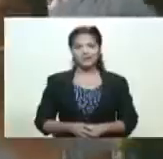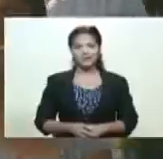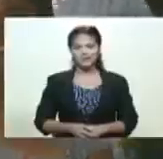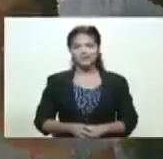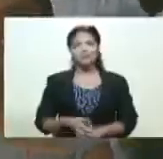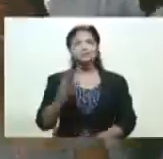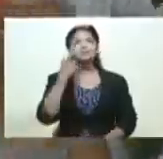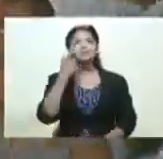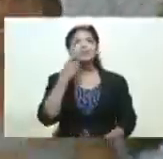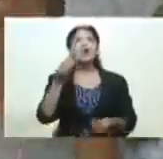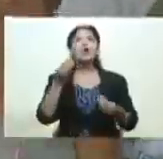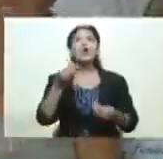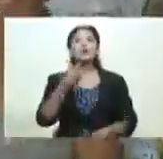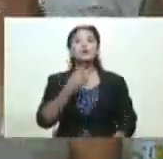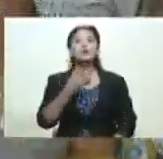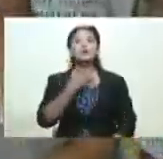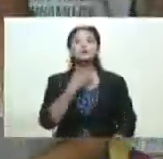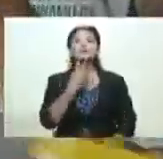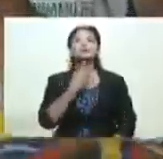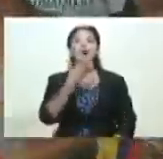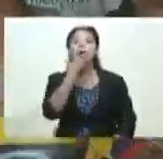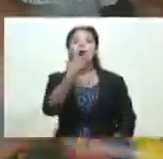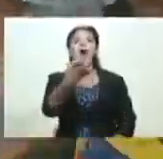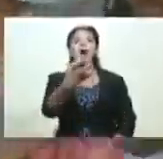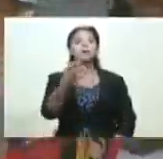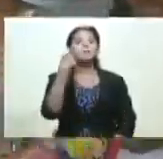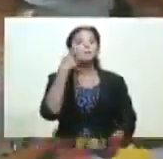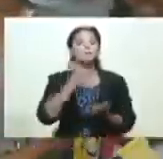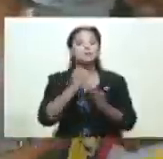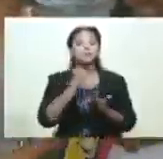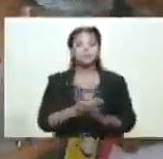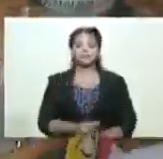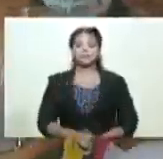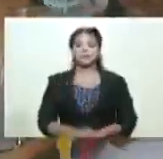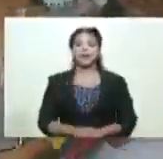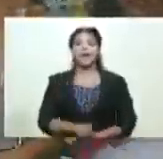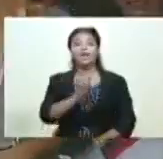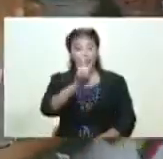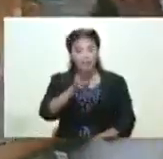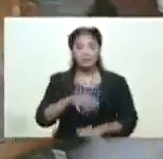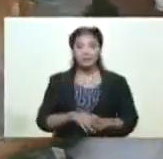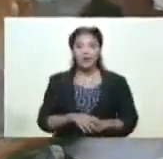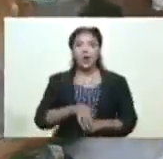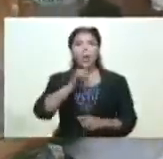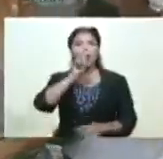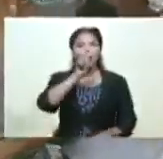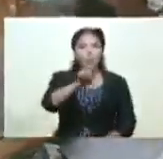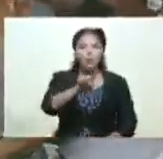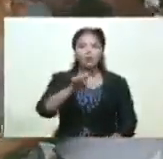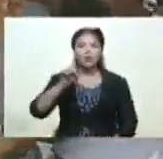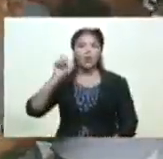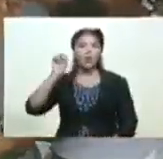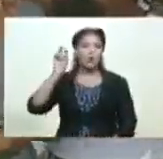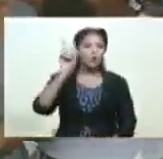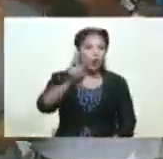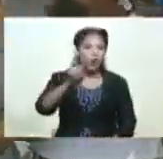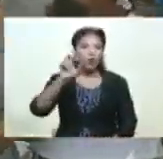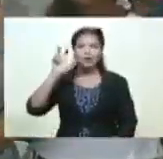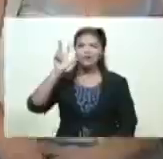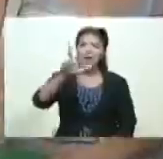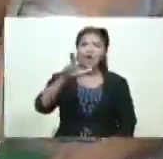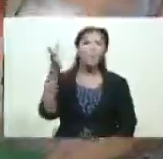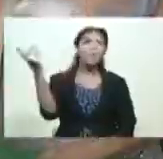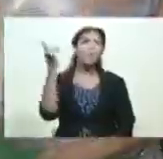Vamos a ver cómo están los pulmones de las mujeres. A la cuenta de tres vamos a hacer una bulla. Uno, dos,